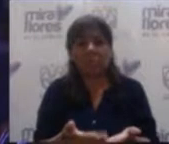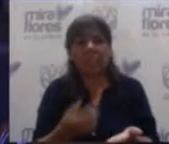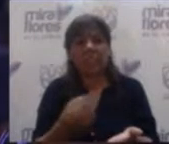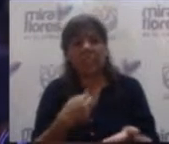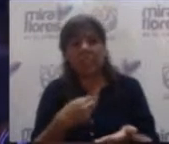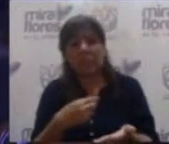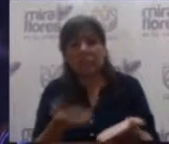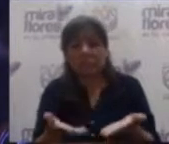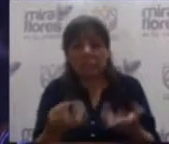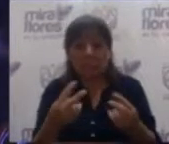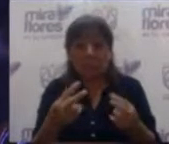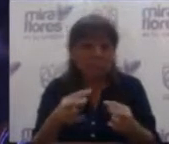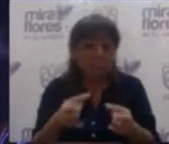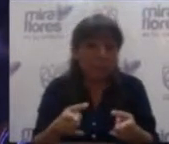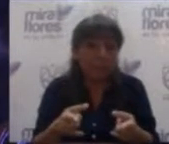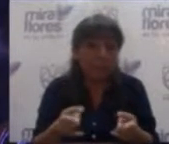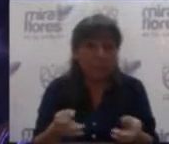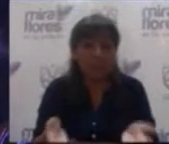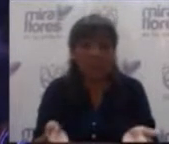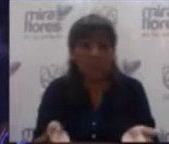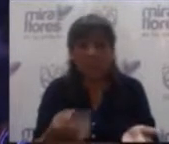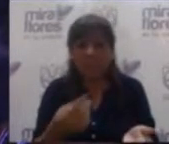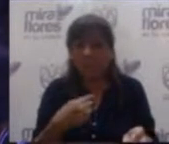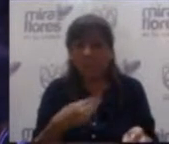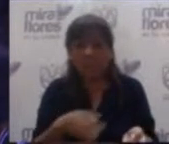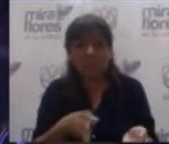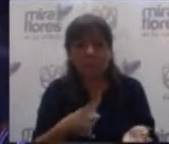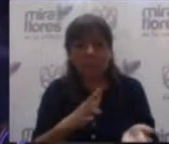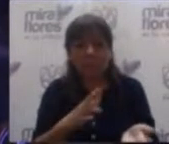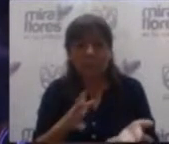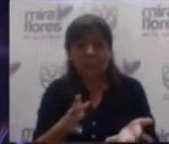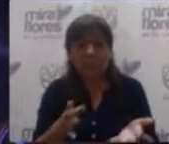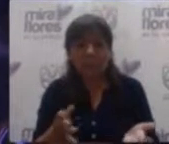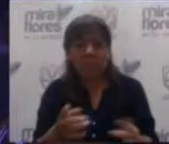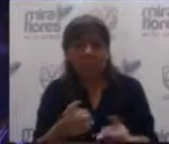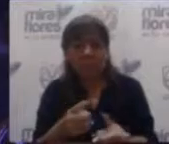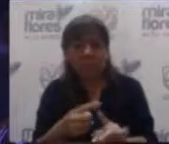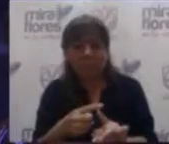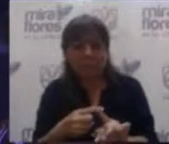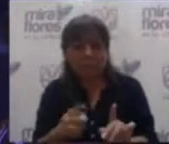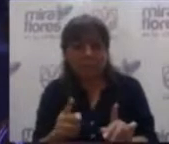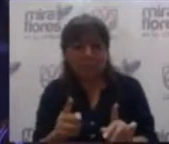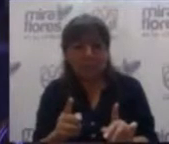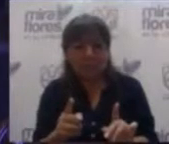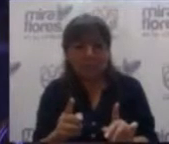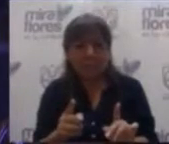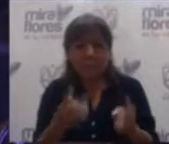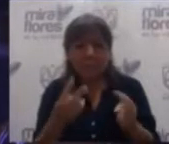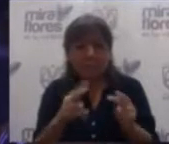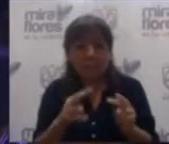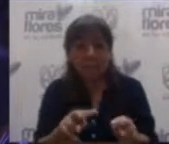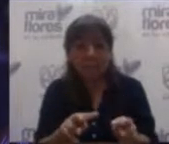exagerando la nota, que hablamos en forma cantinflesca, y eso hace